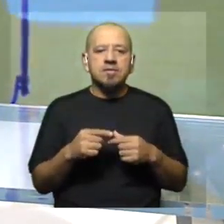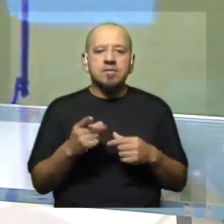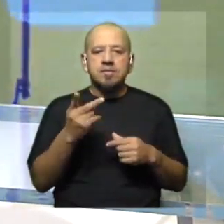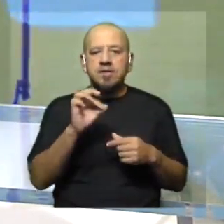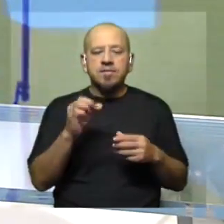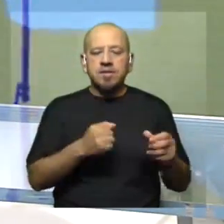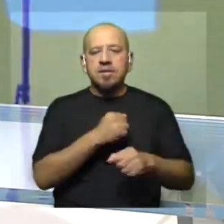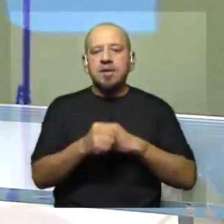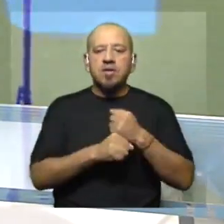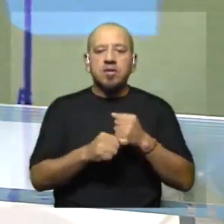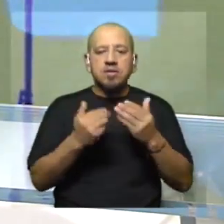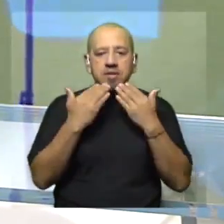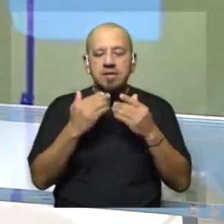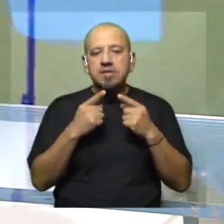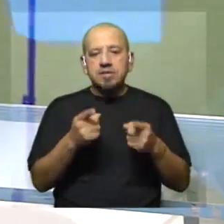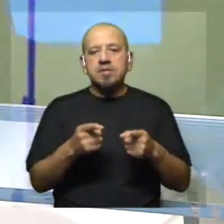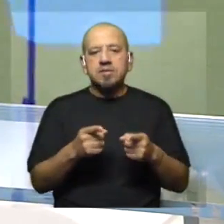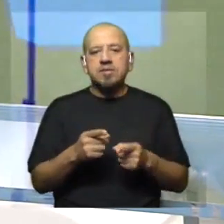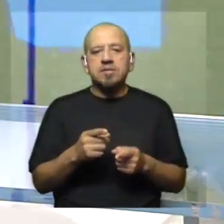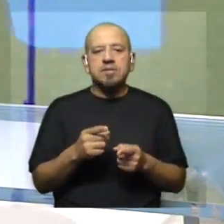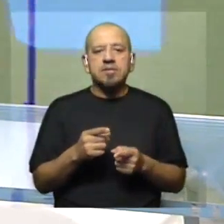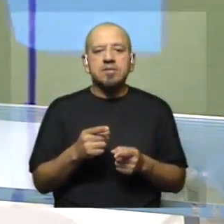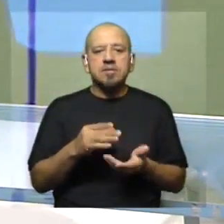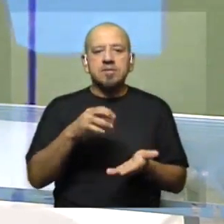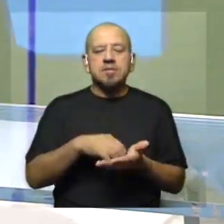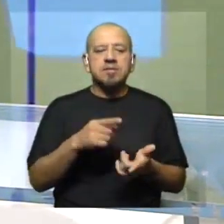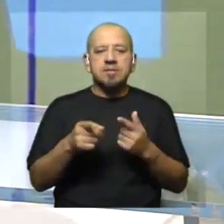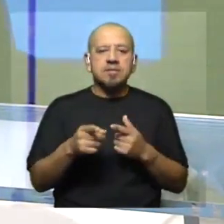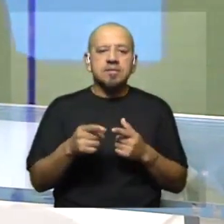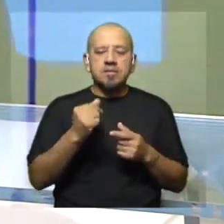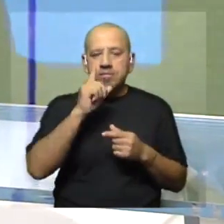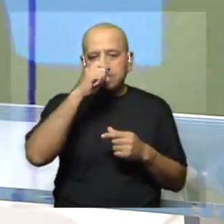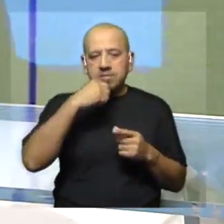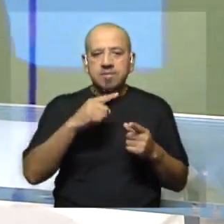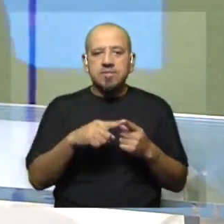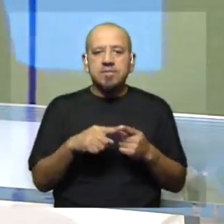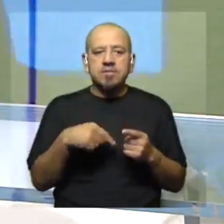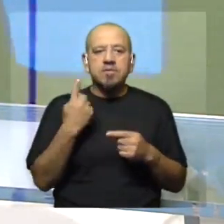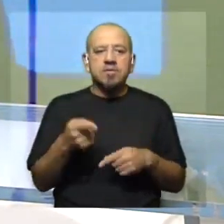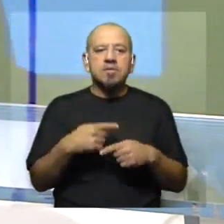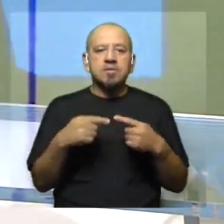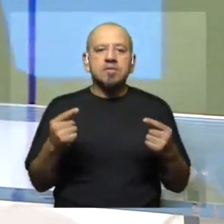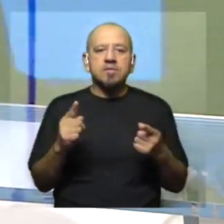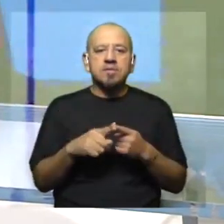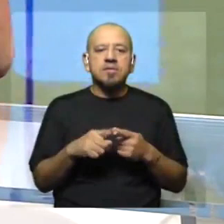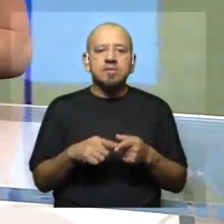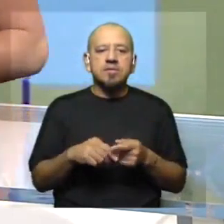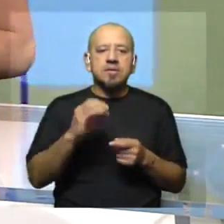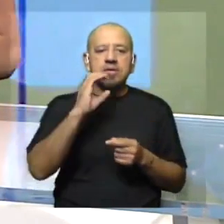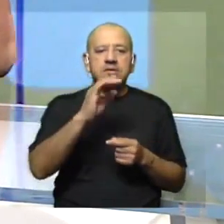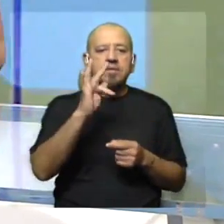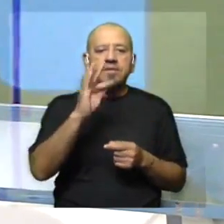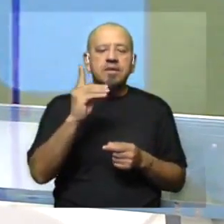que justificado. Gracias a ese centro nosotros podemos ir a humear en el pasado de esta ciudad y en otras tantas cosas. Claro que sí. Centro de fotografía que va a